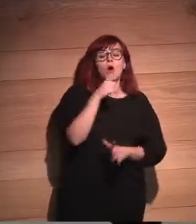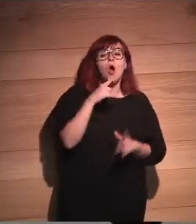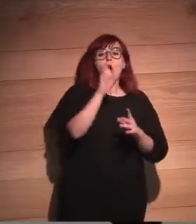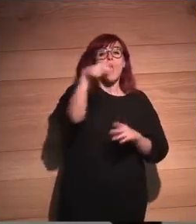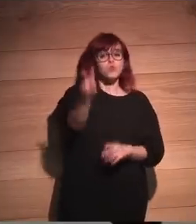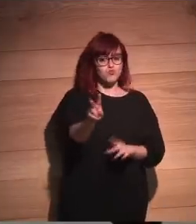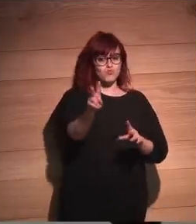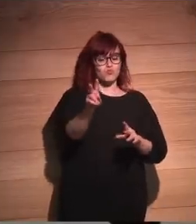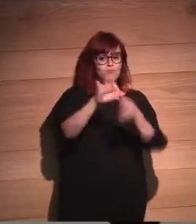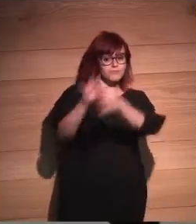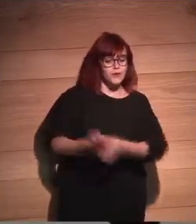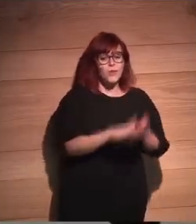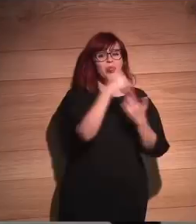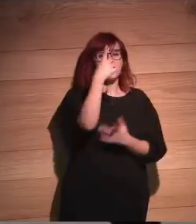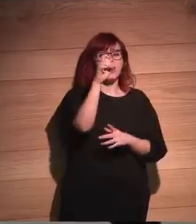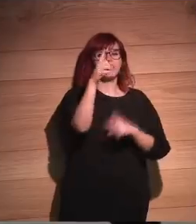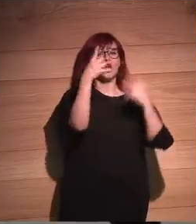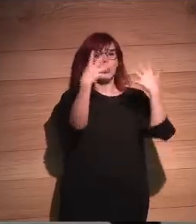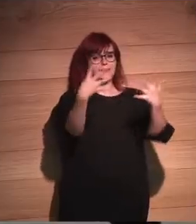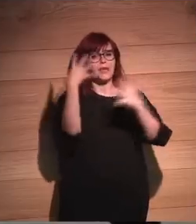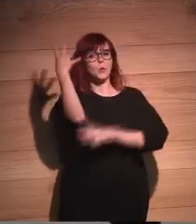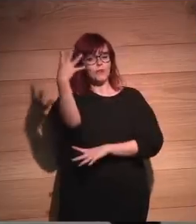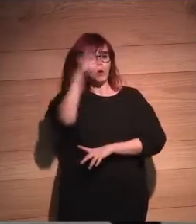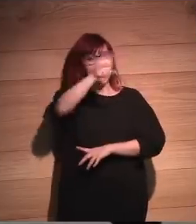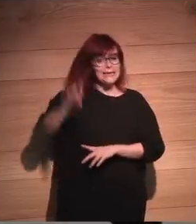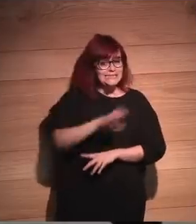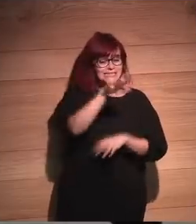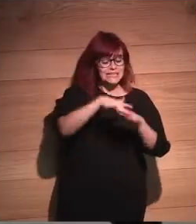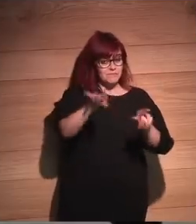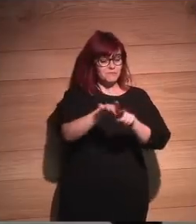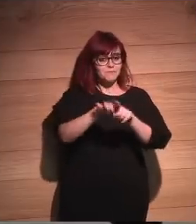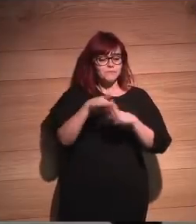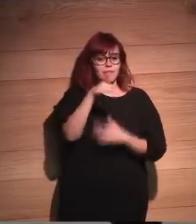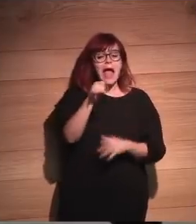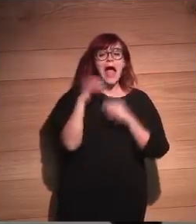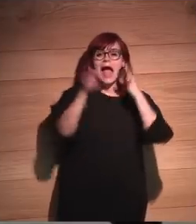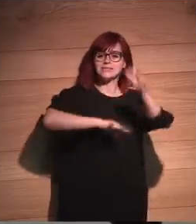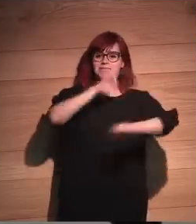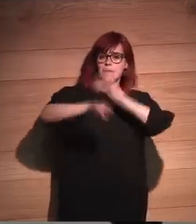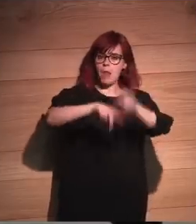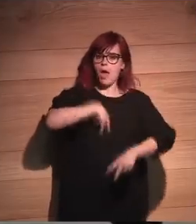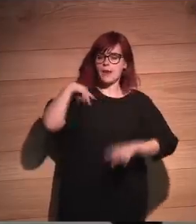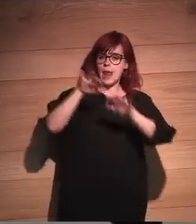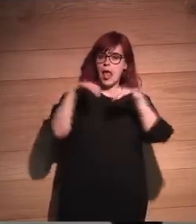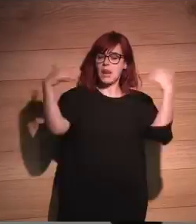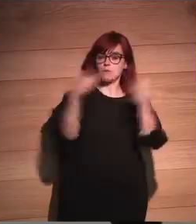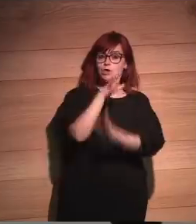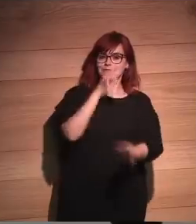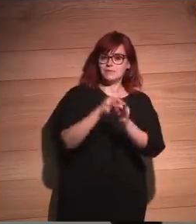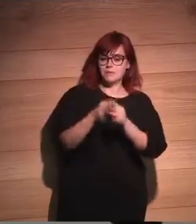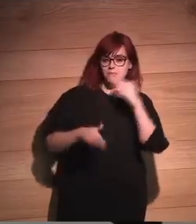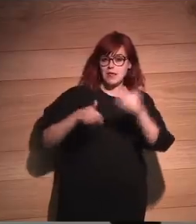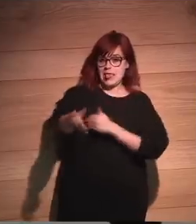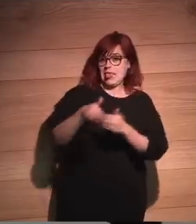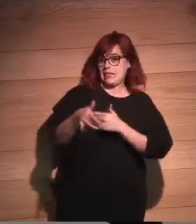Naciones Unidas, que somos 194 países, creo recordar, tiene una Asamblea General, que en septiembre, todos